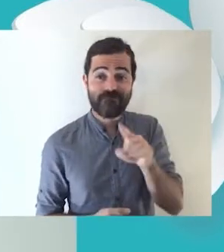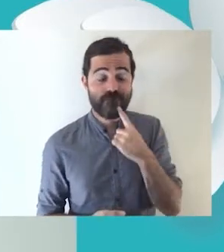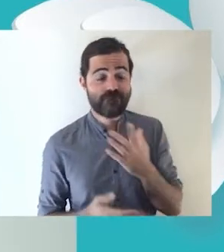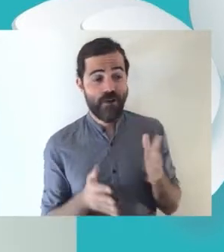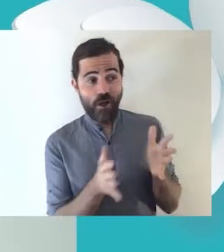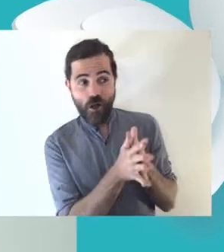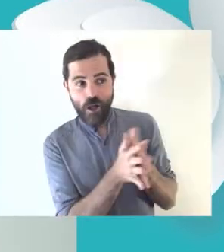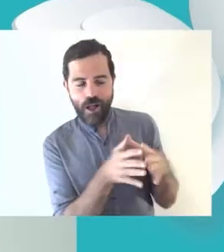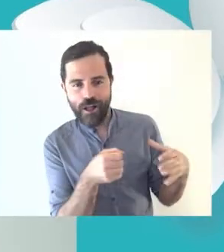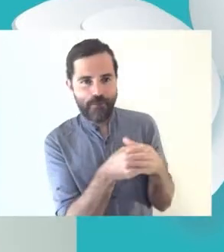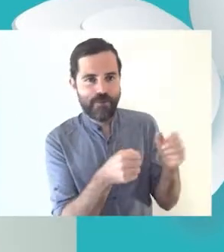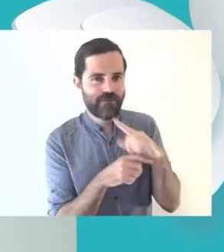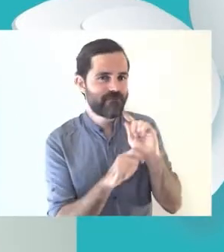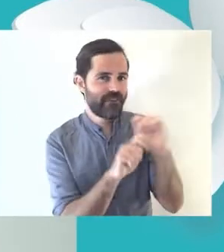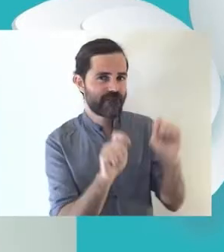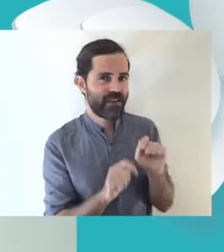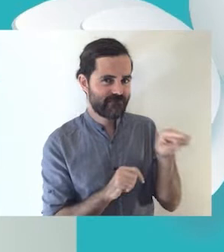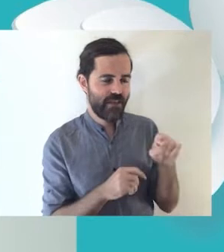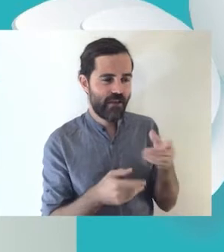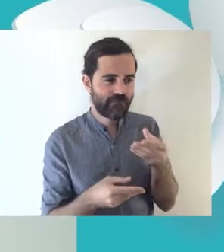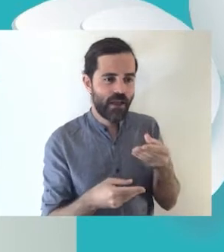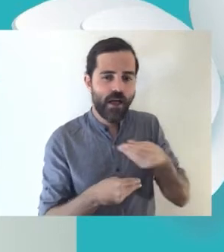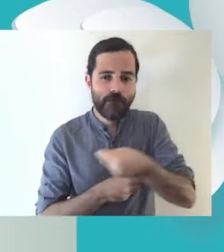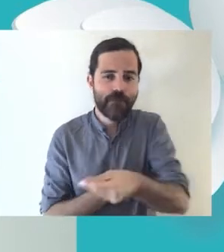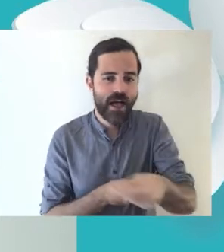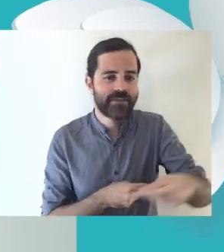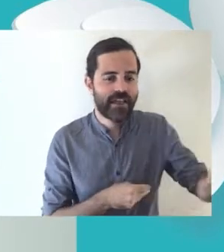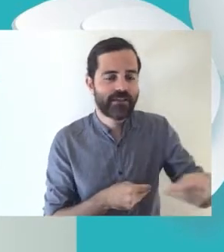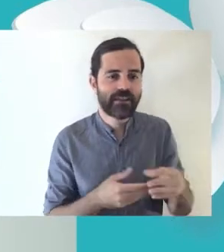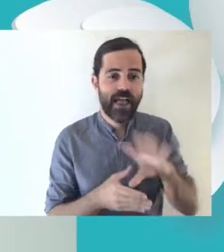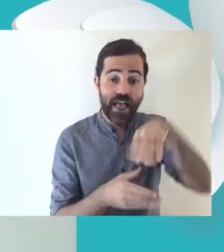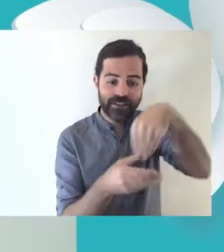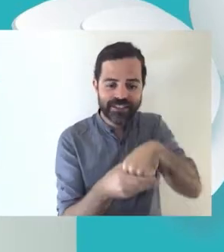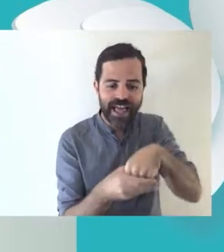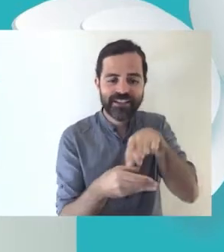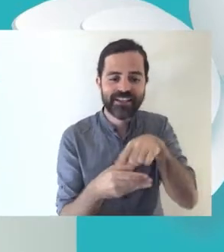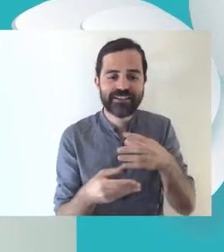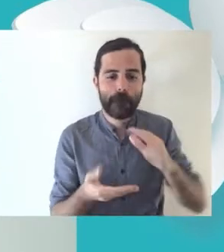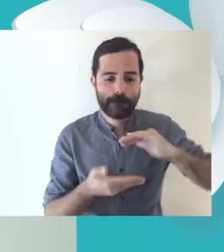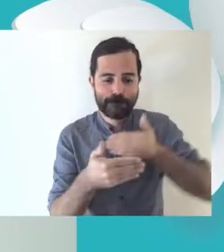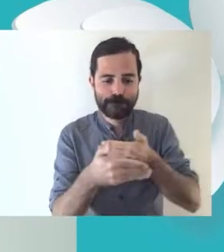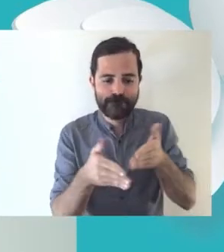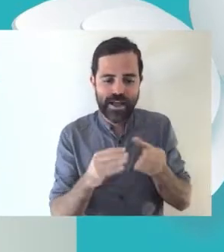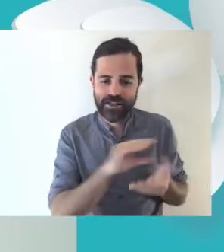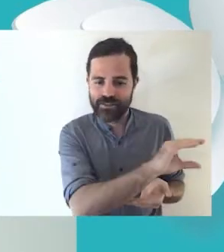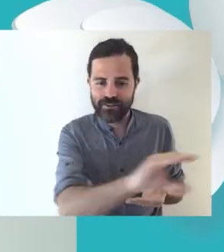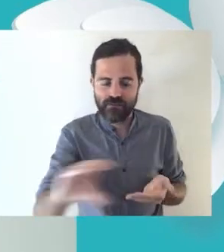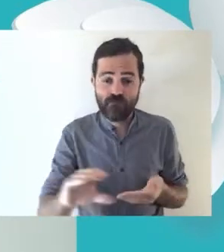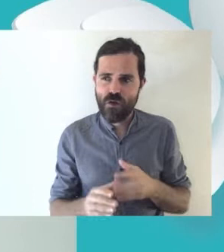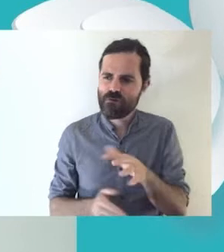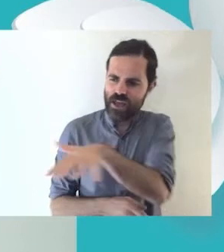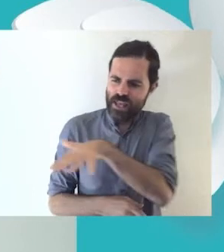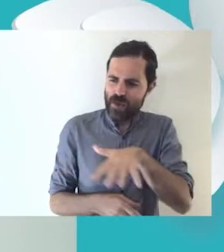paquetería en uno de los barrios más conflictivos del Prat del Llobregat. Y nos dimos cuenta de una cosa, que Óscar conseguía conectar